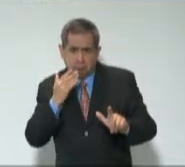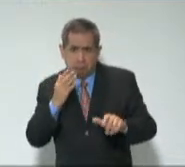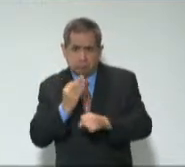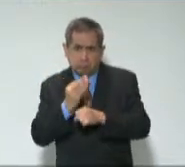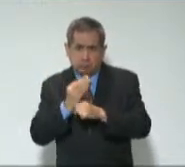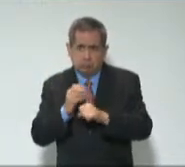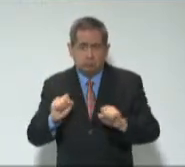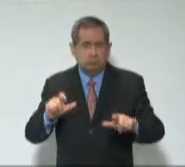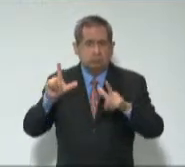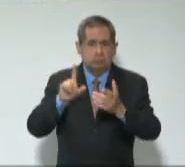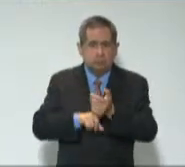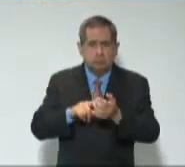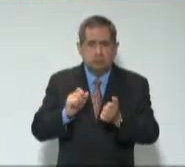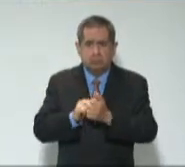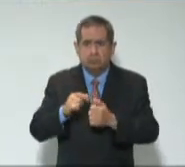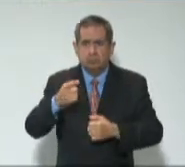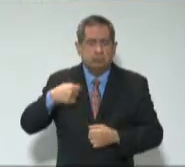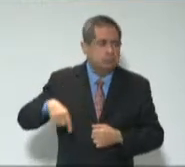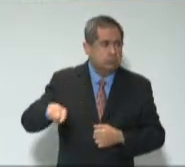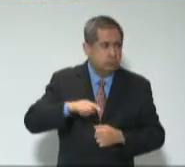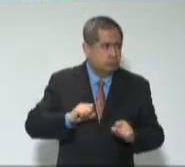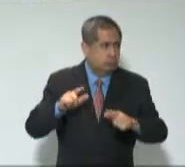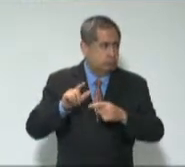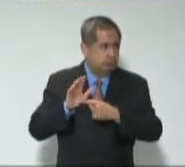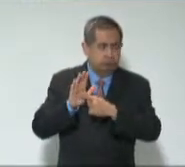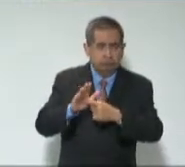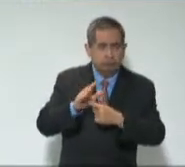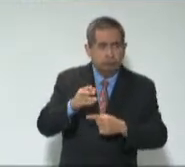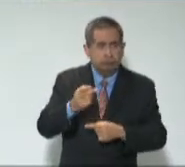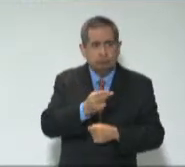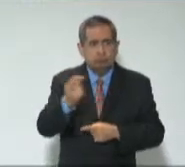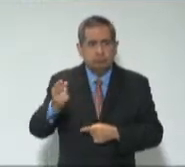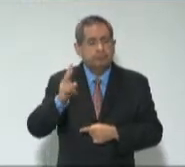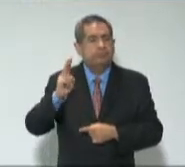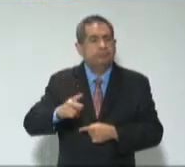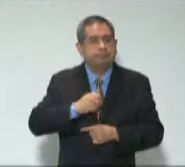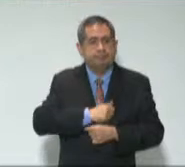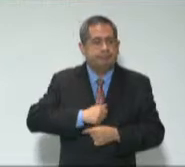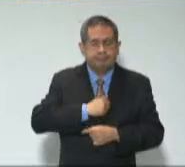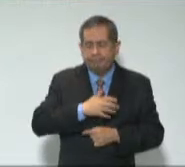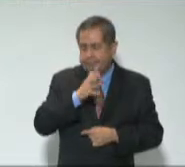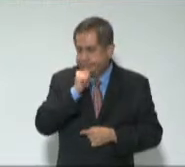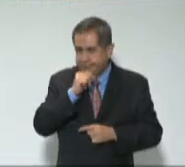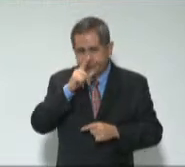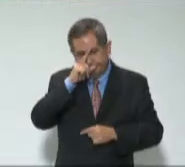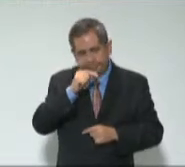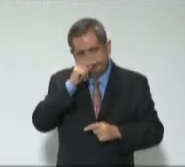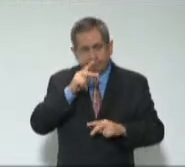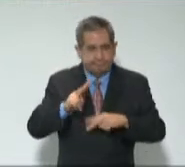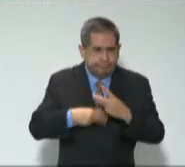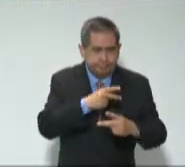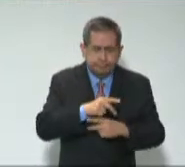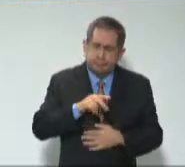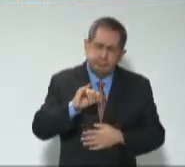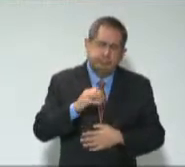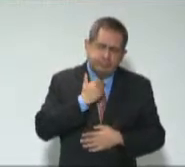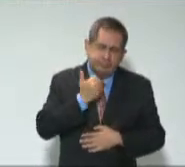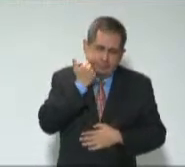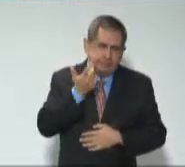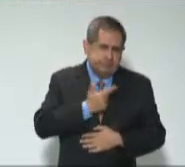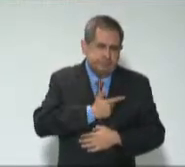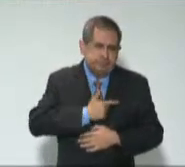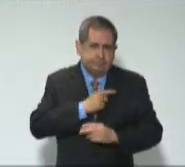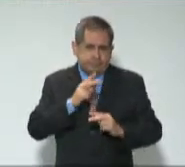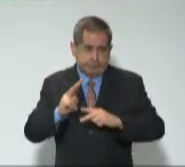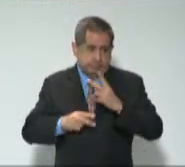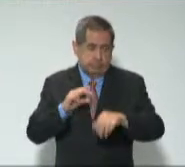momento Compartiendo con con todos ustedes desafortunadamente no pude estar como hubiera gustado